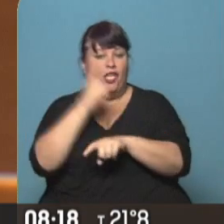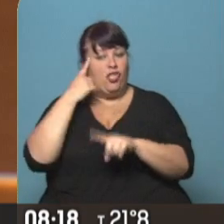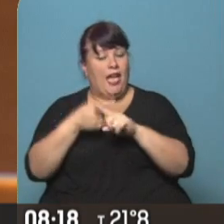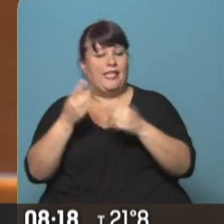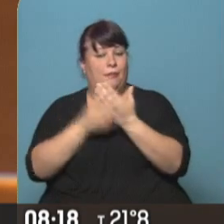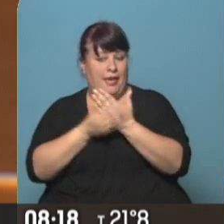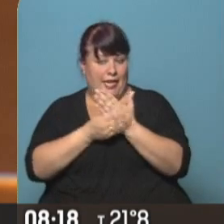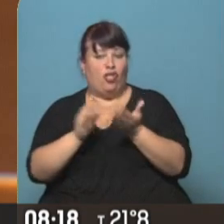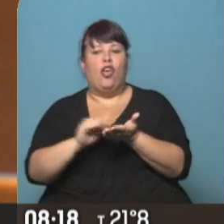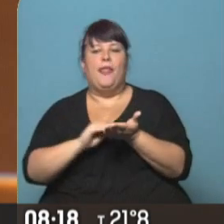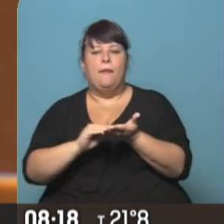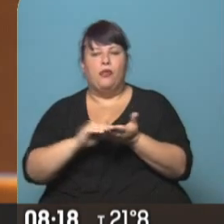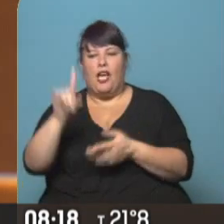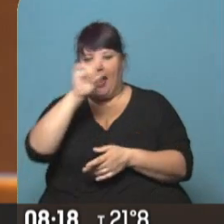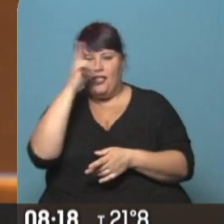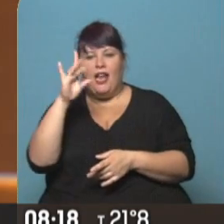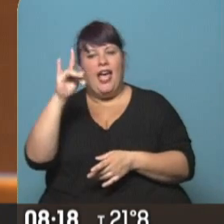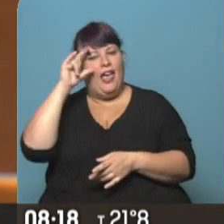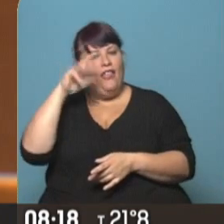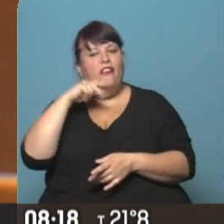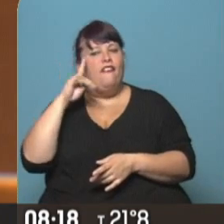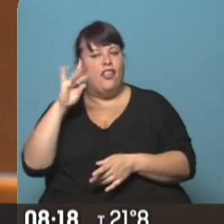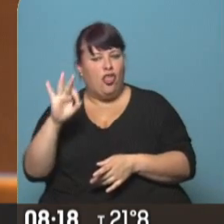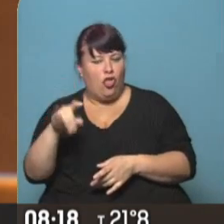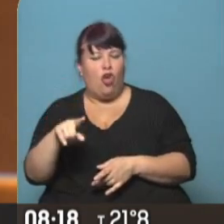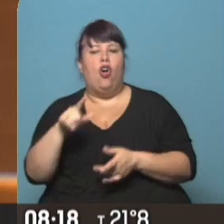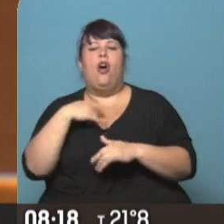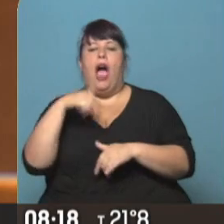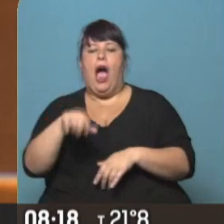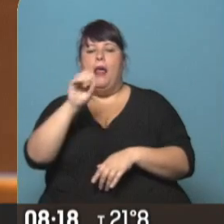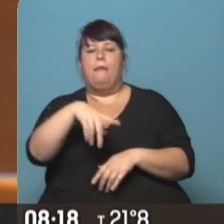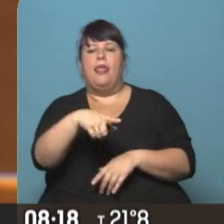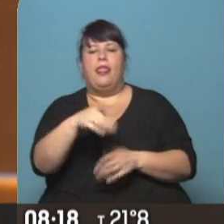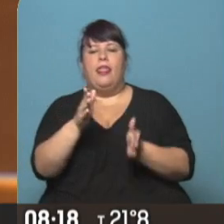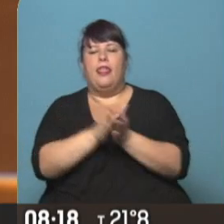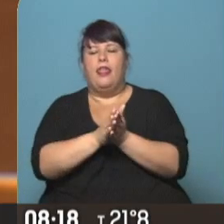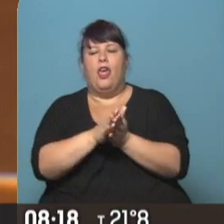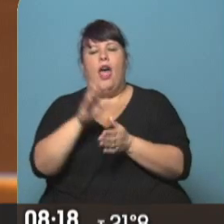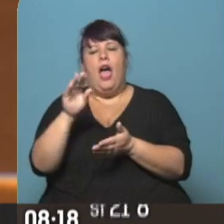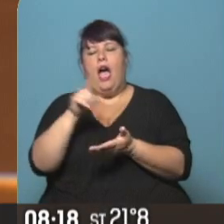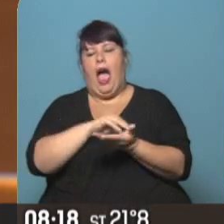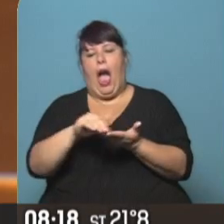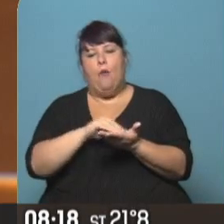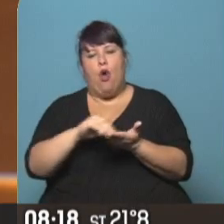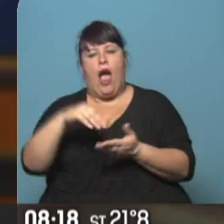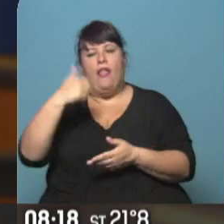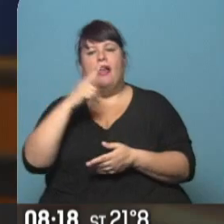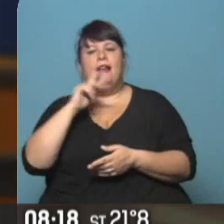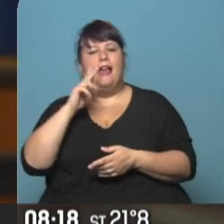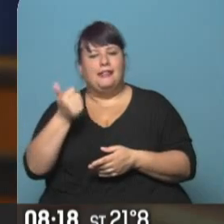ministro y diputado nacional julio de vido estamos junto a la doctora la abogada natalia